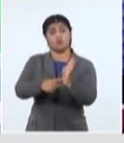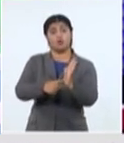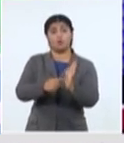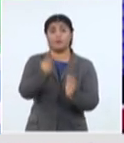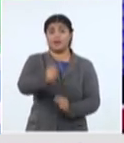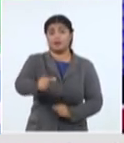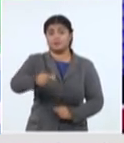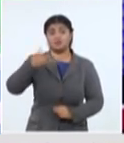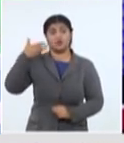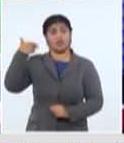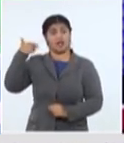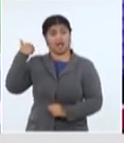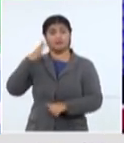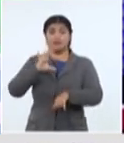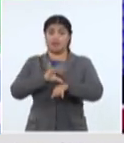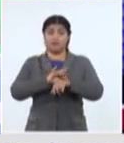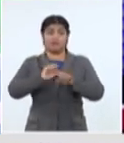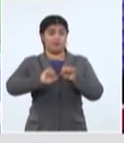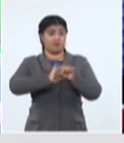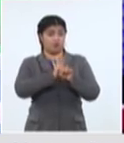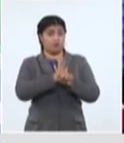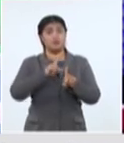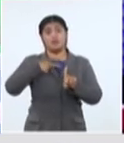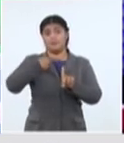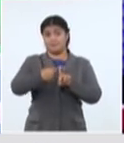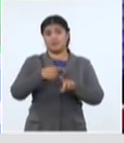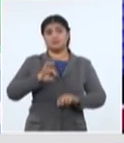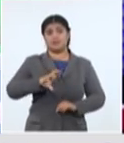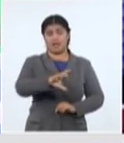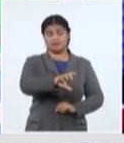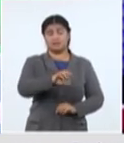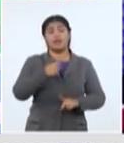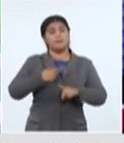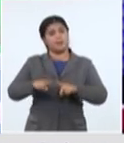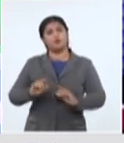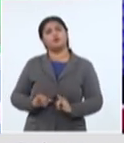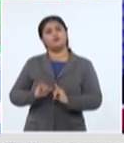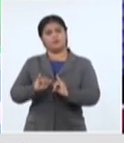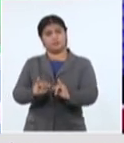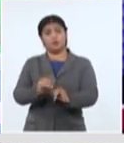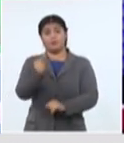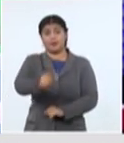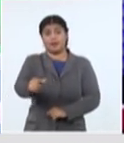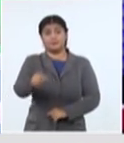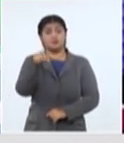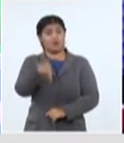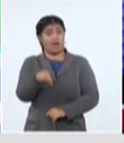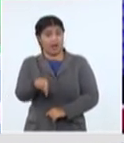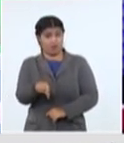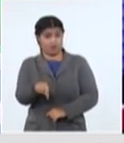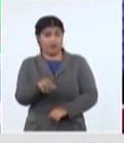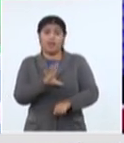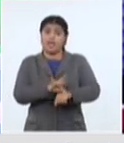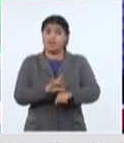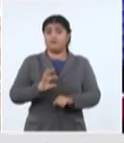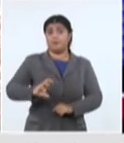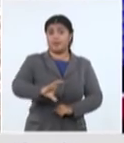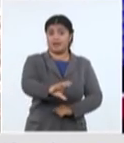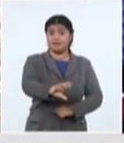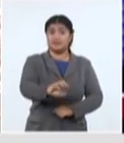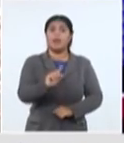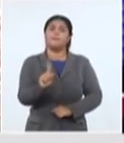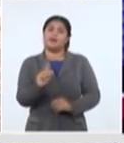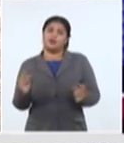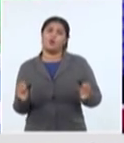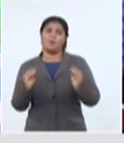profesor hoy en la mañana. Claro. Hay que mantener una serie de medidas también para la prevención, ¿verdad? Y de hecho incluso conductas de promoción de salud que